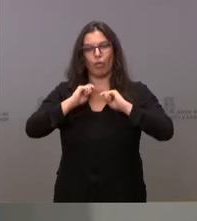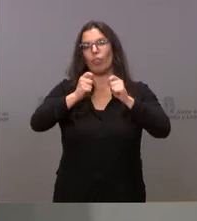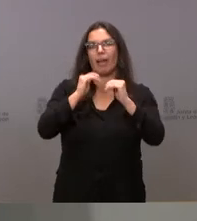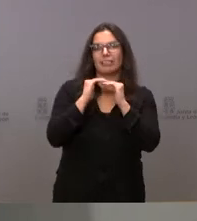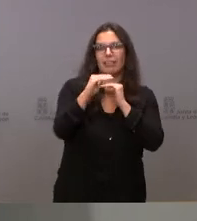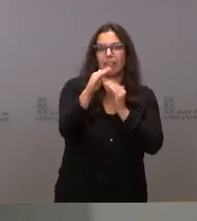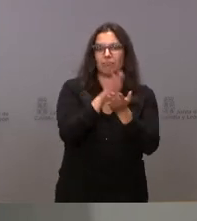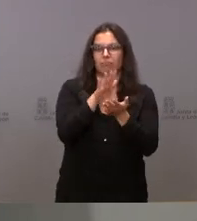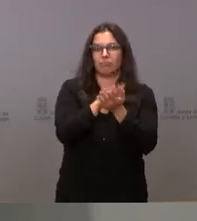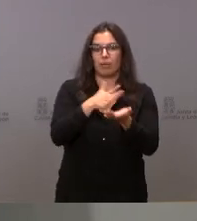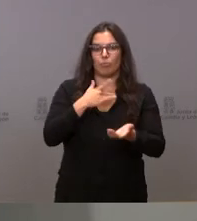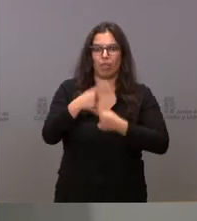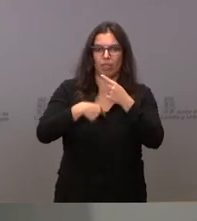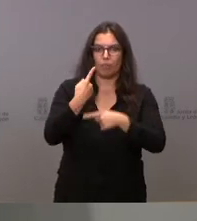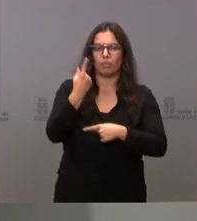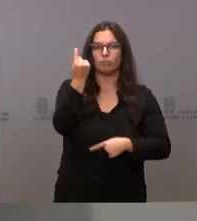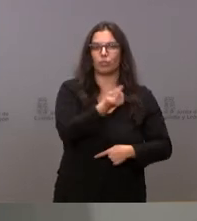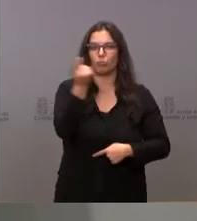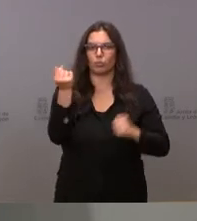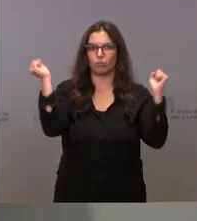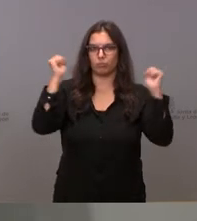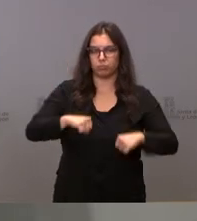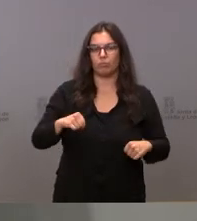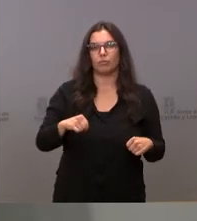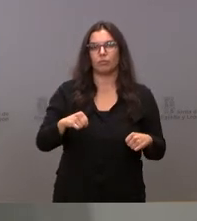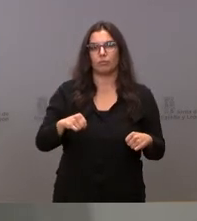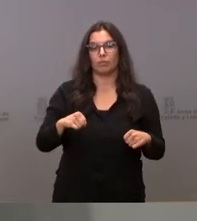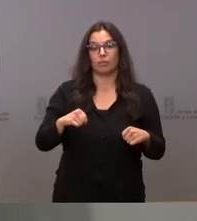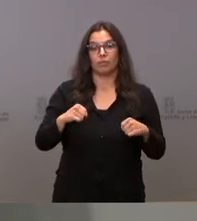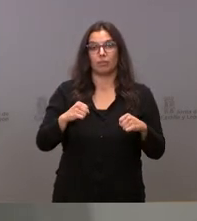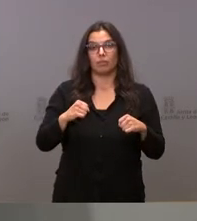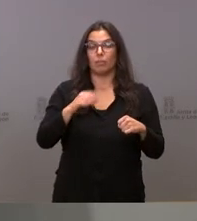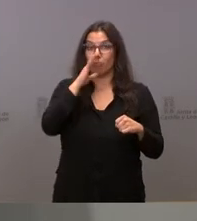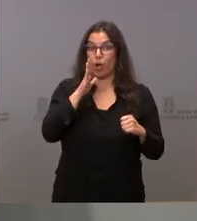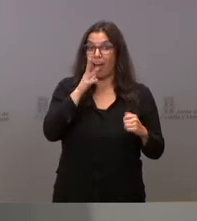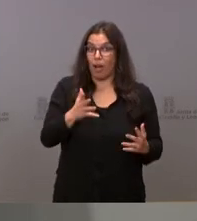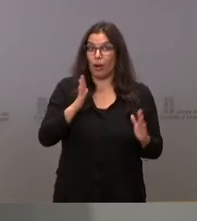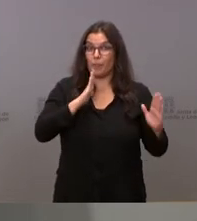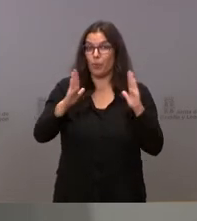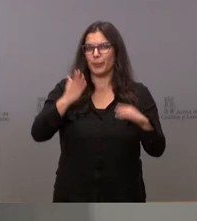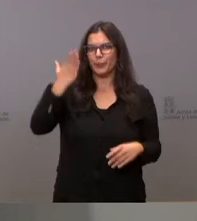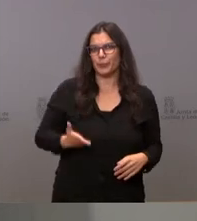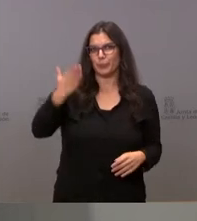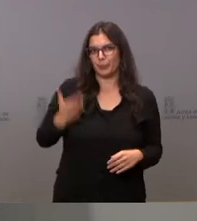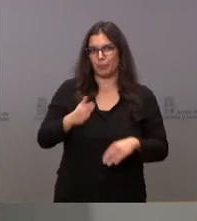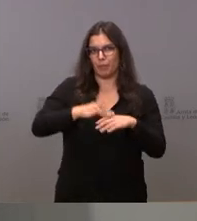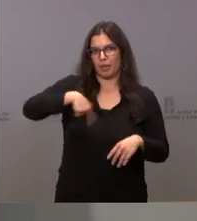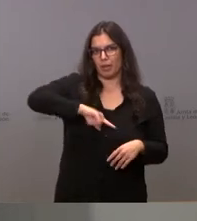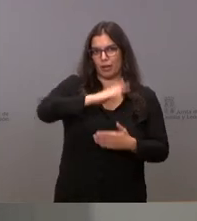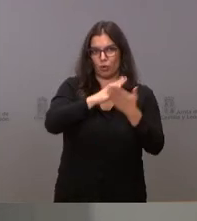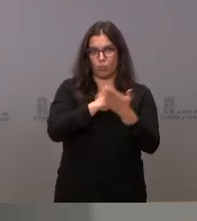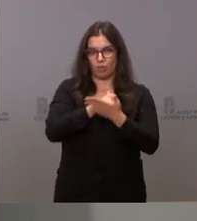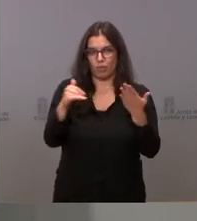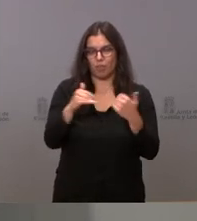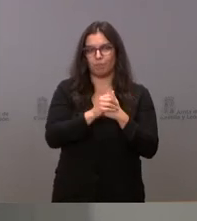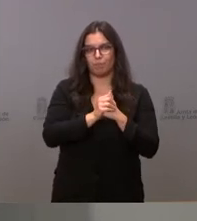que nos permitan sacar unos presupuestos hacia adelante en un momento muy importante para nuestra comunidad. Esta